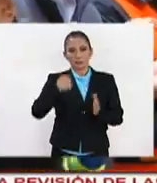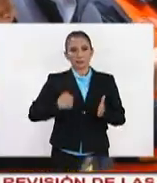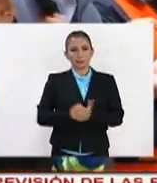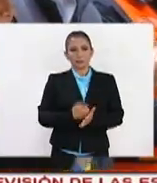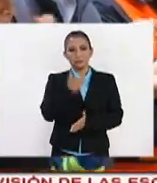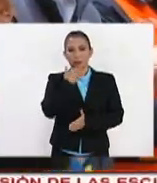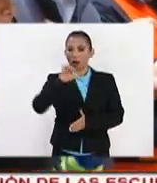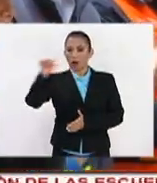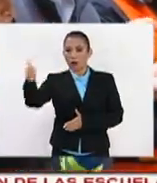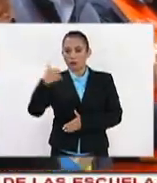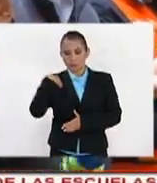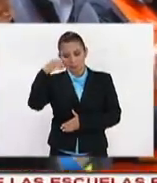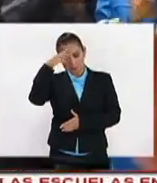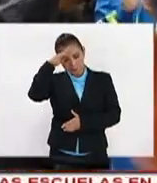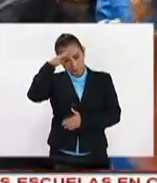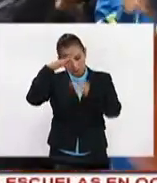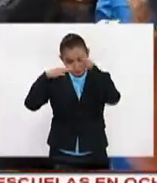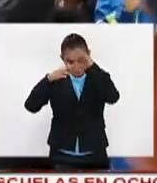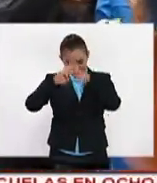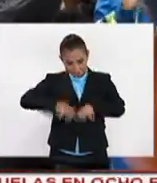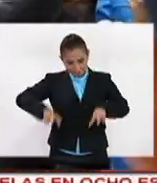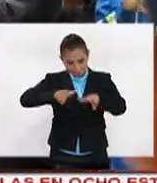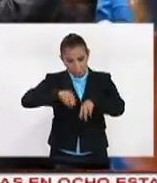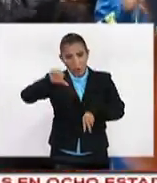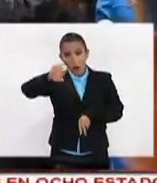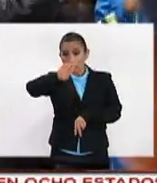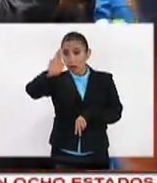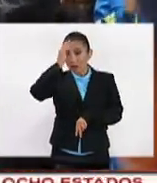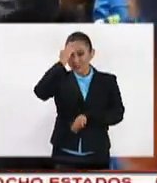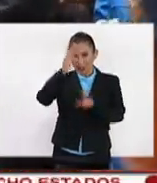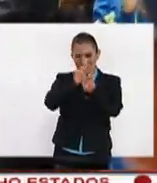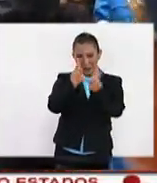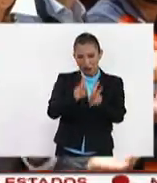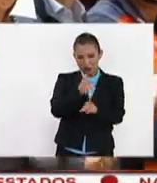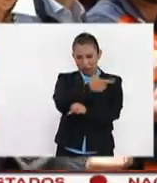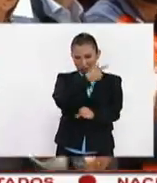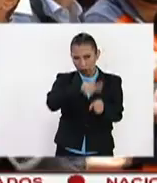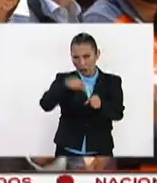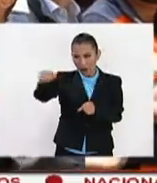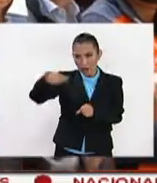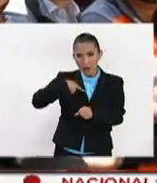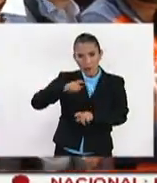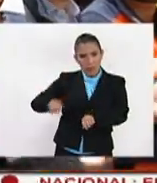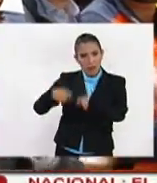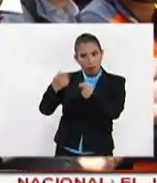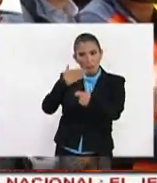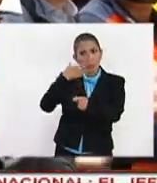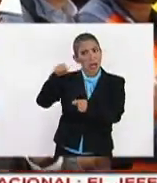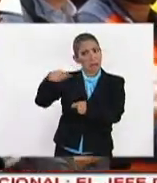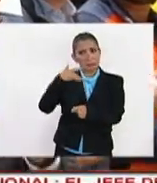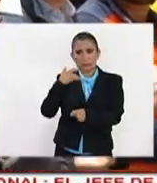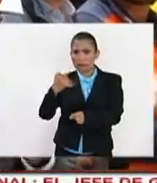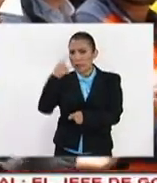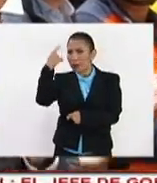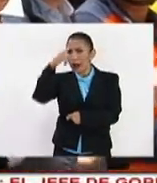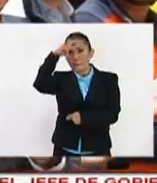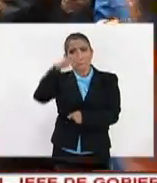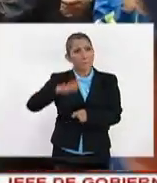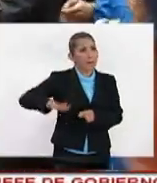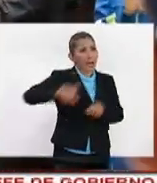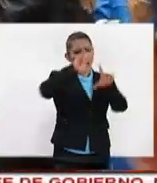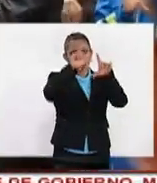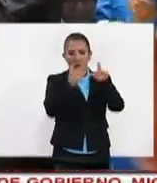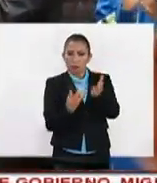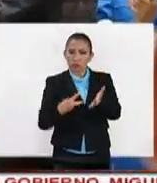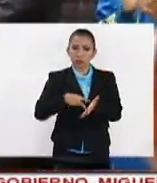satisfacción, otros de reflexión. Hoy fueron reconocidos en Palacio Nacional y se les acreditó parte del esfuerzo para que México